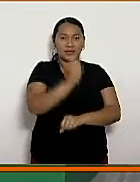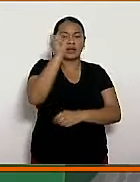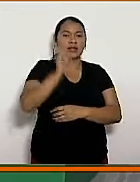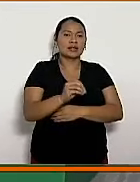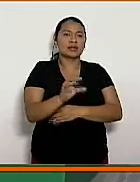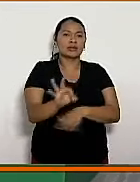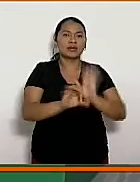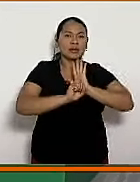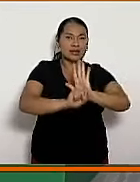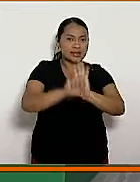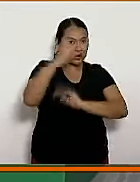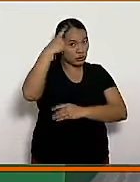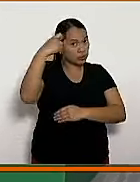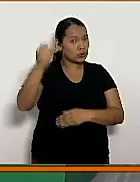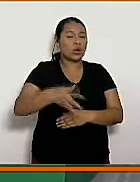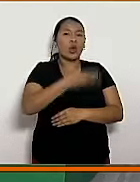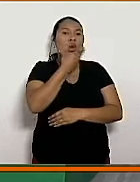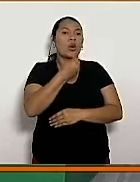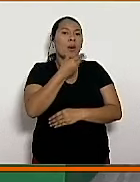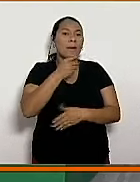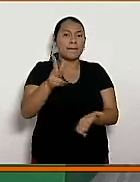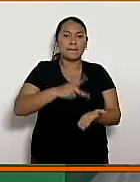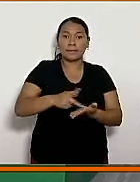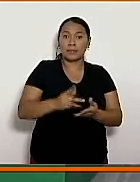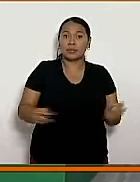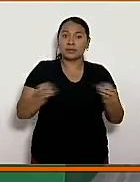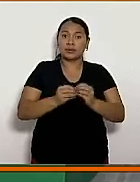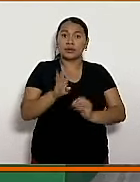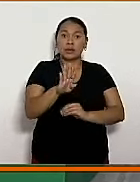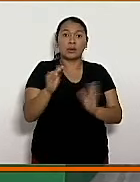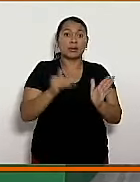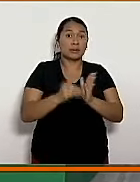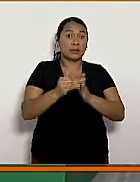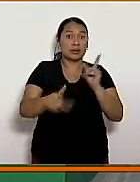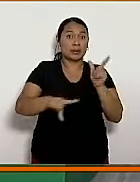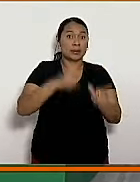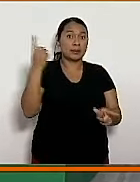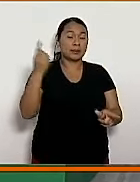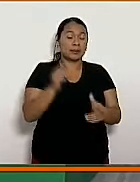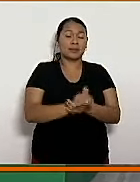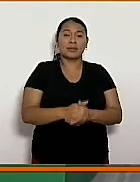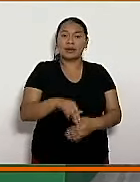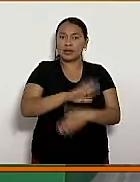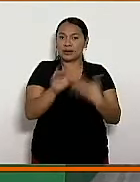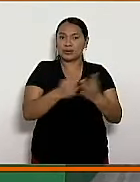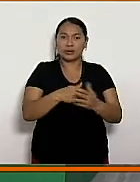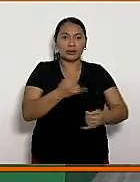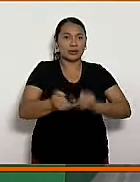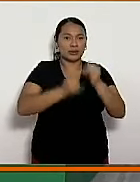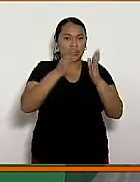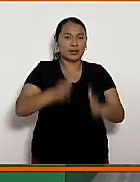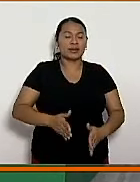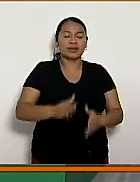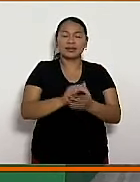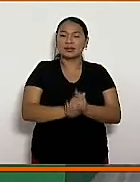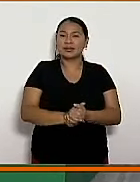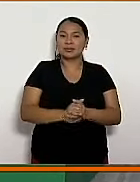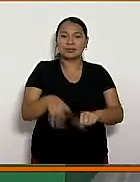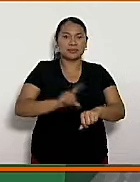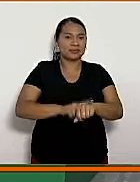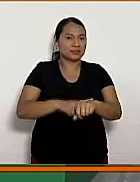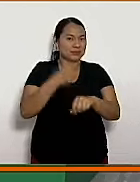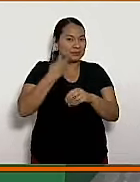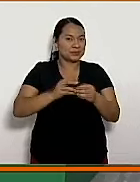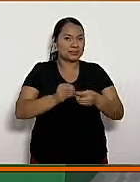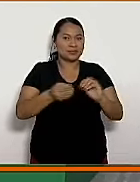símbolo de sueños hombre, pagando así más de 4.5 millones de lempiras a nuestros jugadores y a los ganadores. Ahora sí daremos a